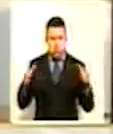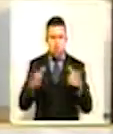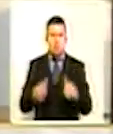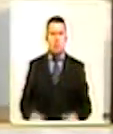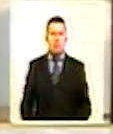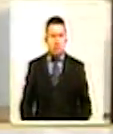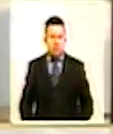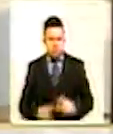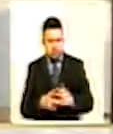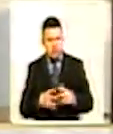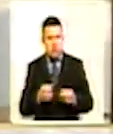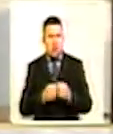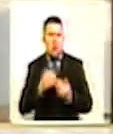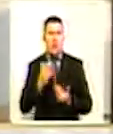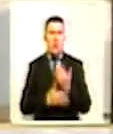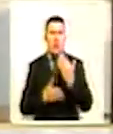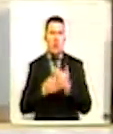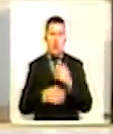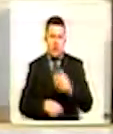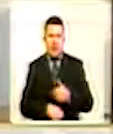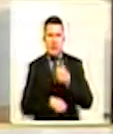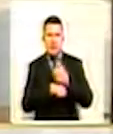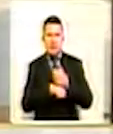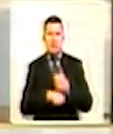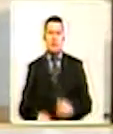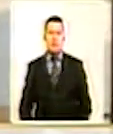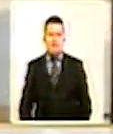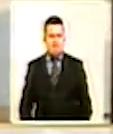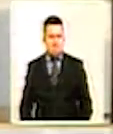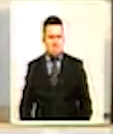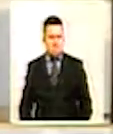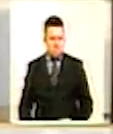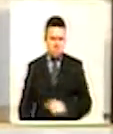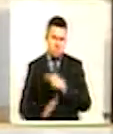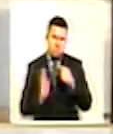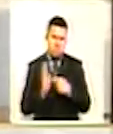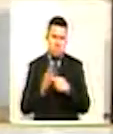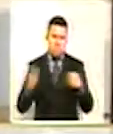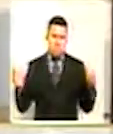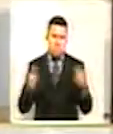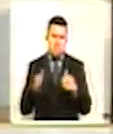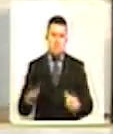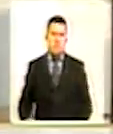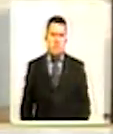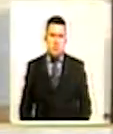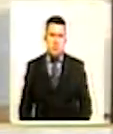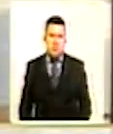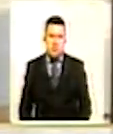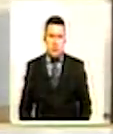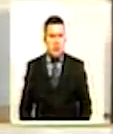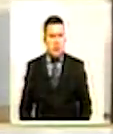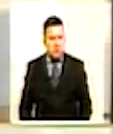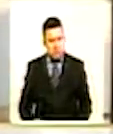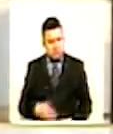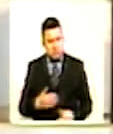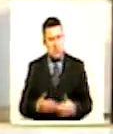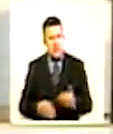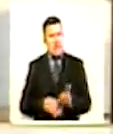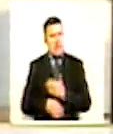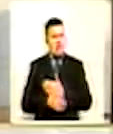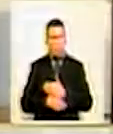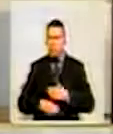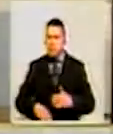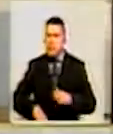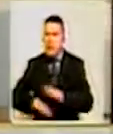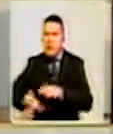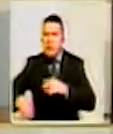públicas con instrumentos modernos de la gerencia, un sistema integral de prevención que sea capaz de anticiparse,